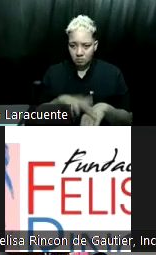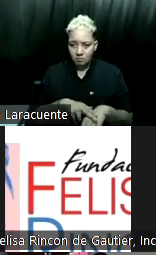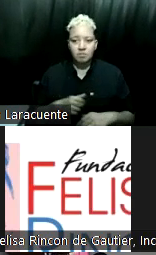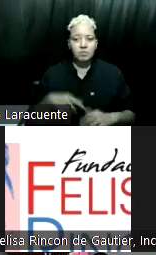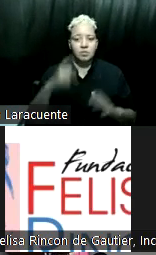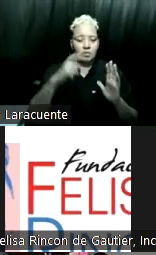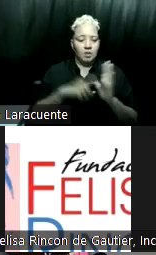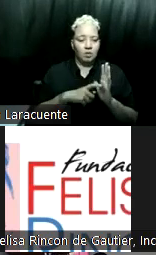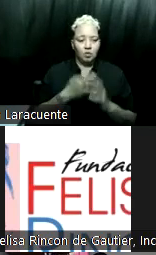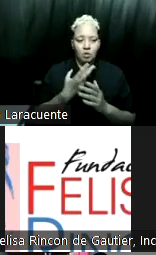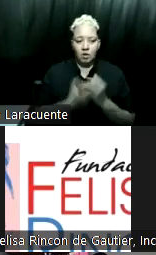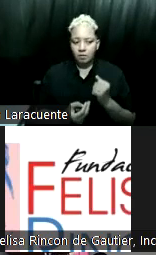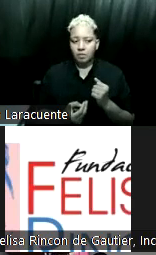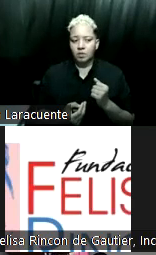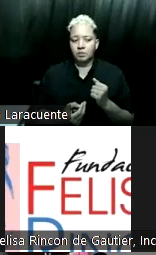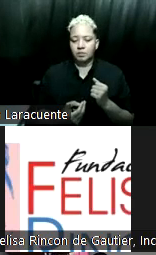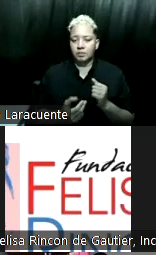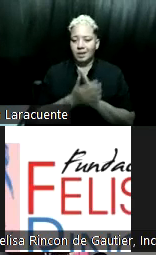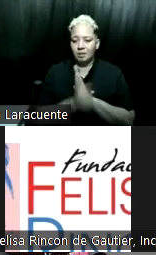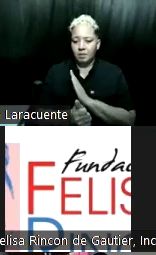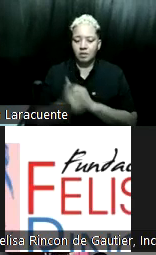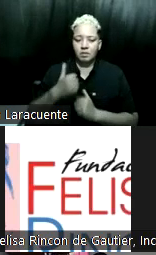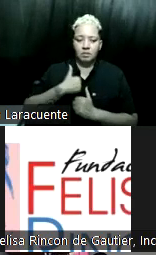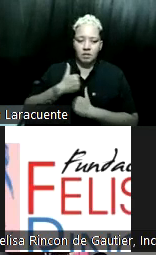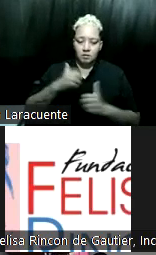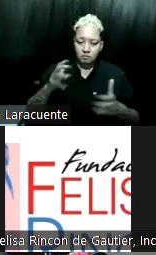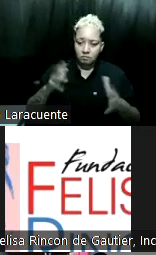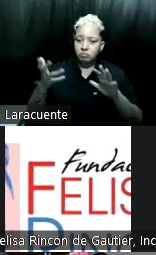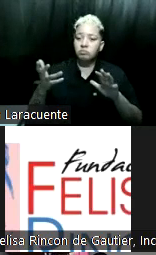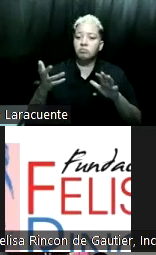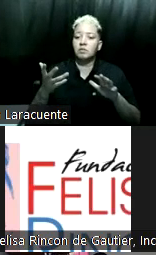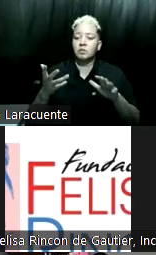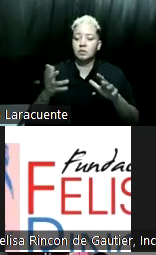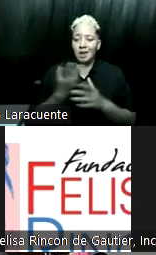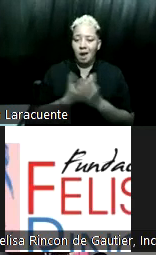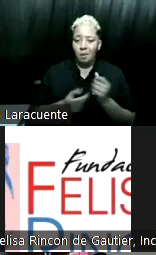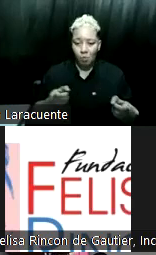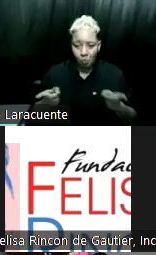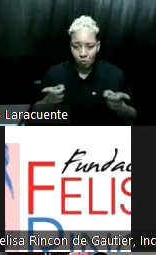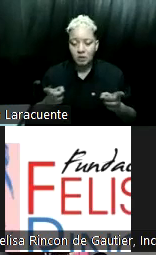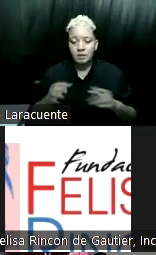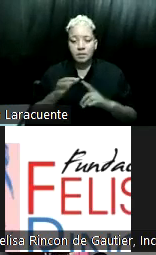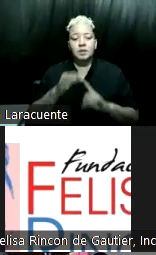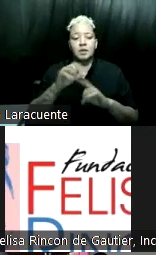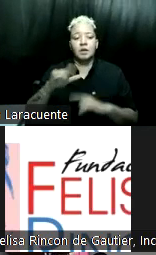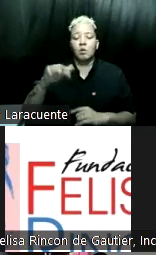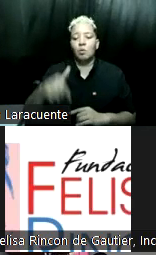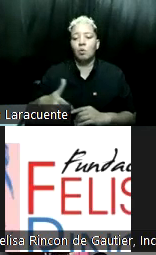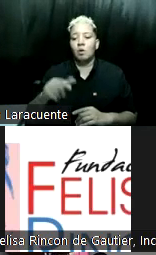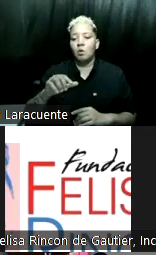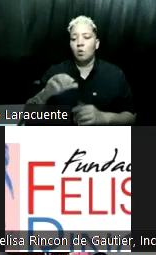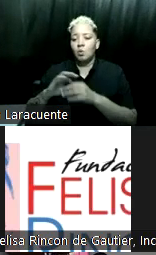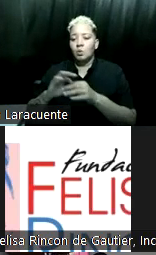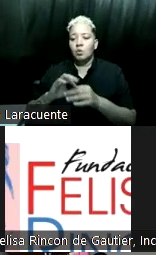reconocimiento mutuo de las capacidades militares cataclísmicas de ambos bandos, especialmente luego de que la Unión